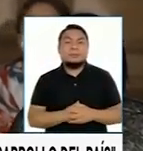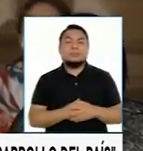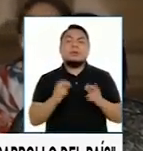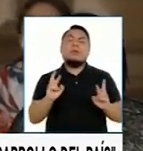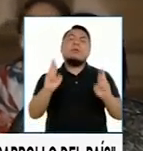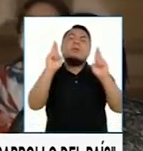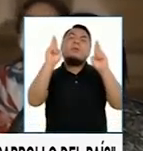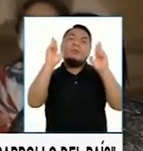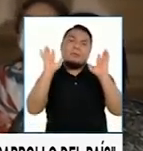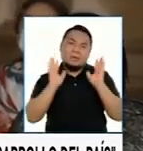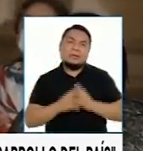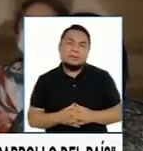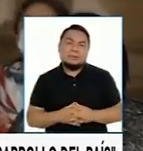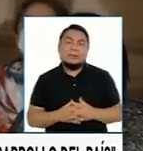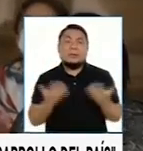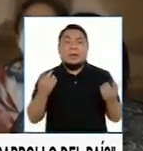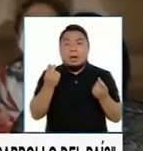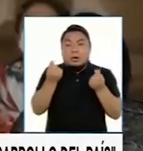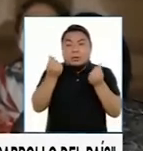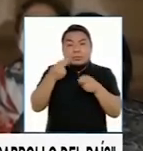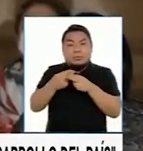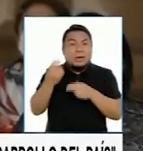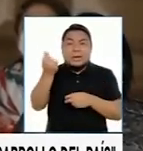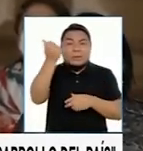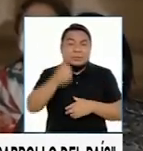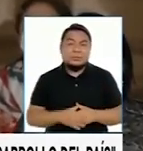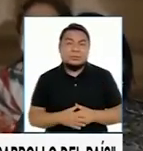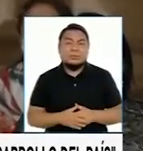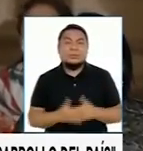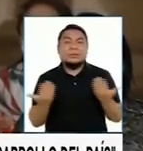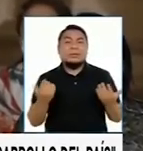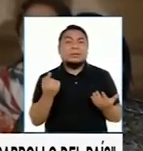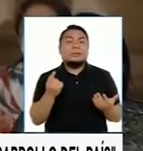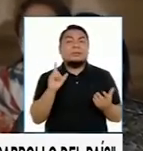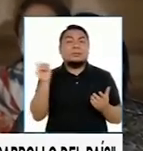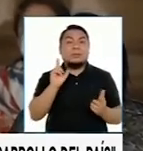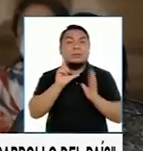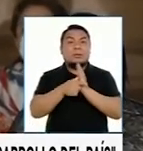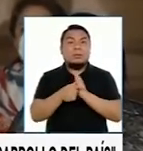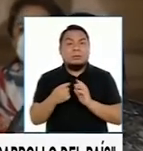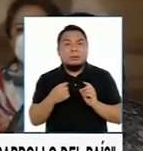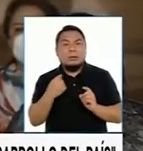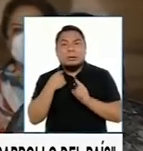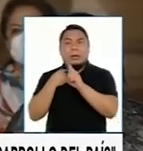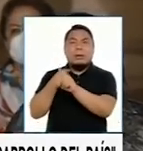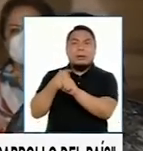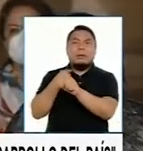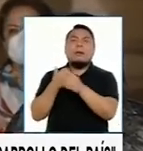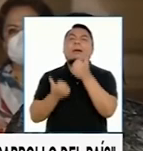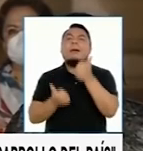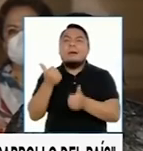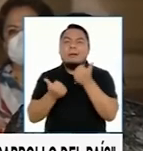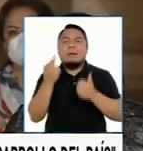muchos jóvenes en el Perú, alrededor, no solamente en Lima, sino alrededor de todo el país, salen hoy a marchar a fin